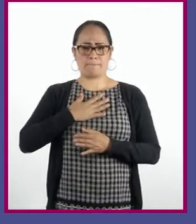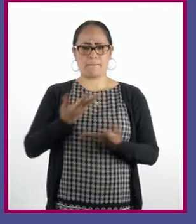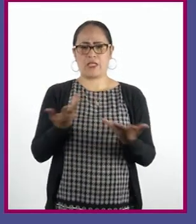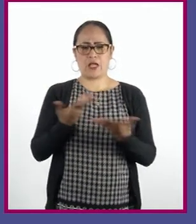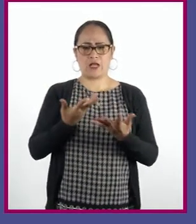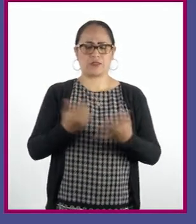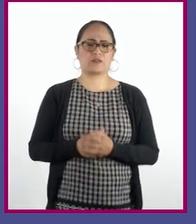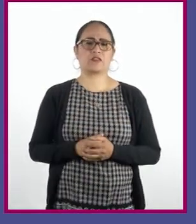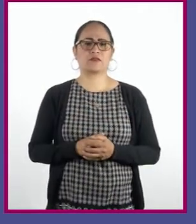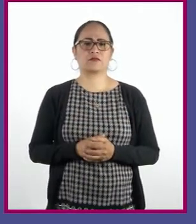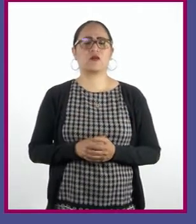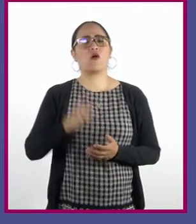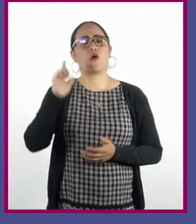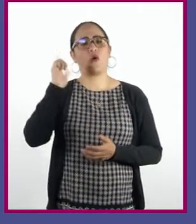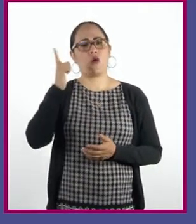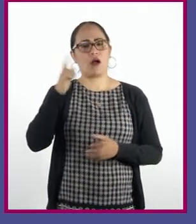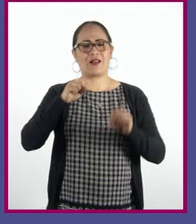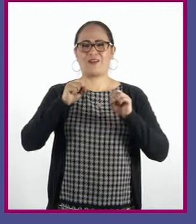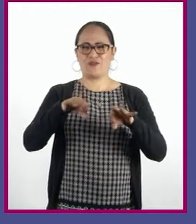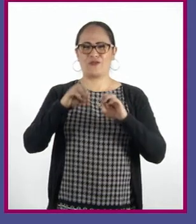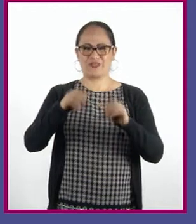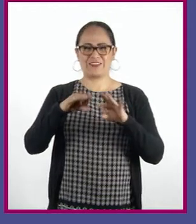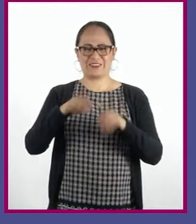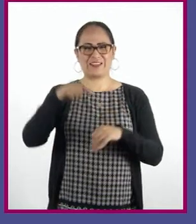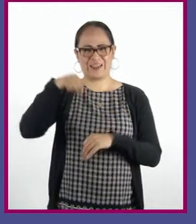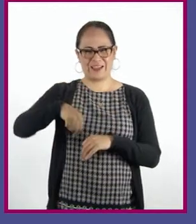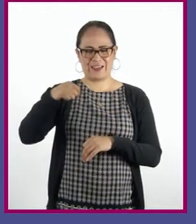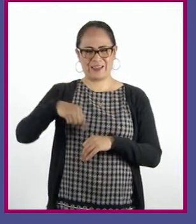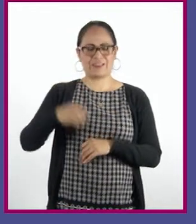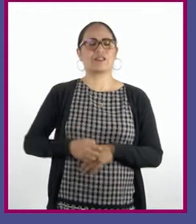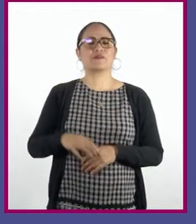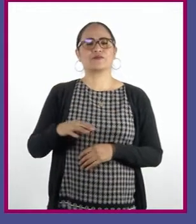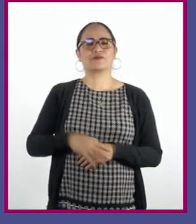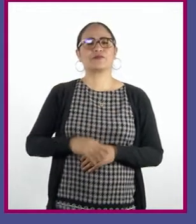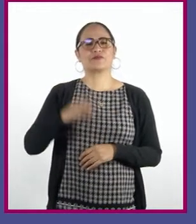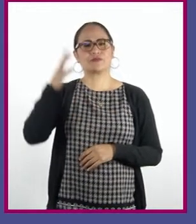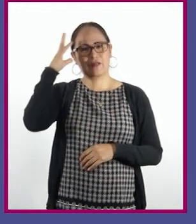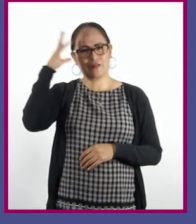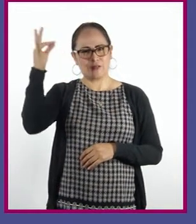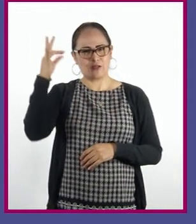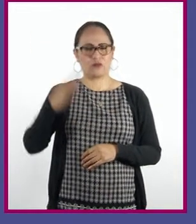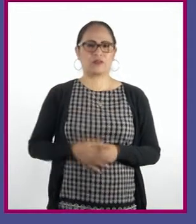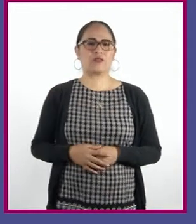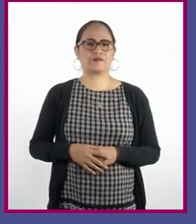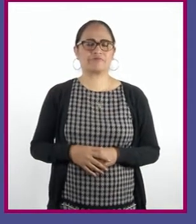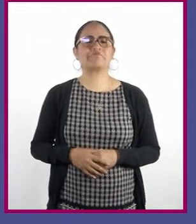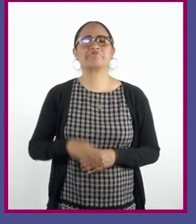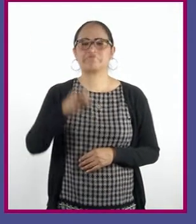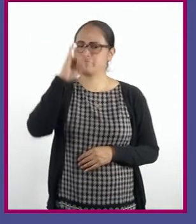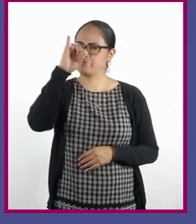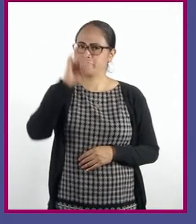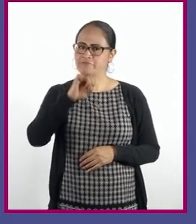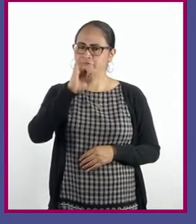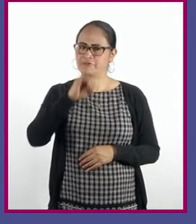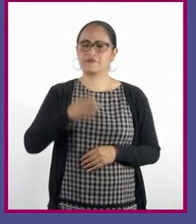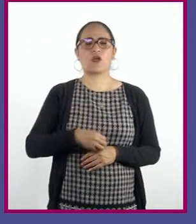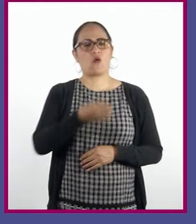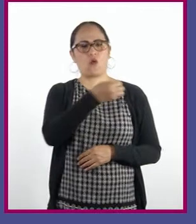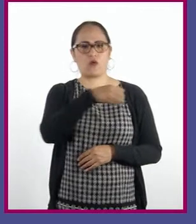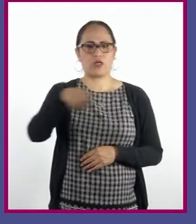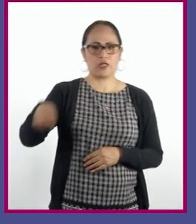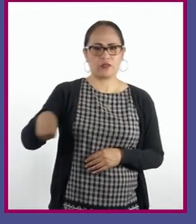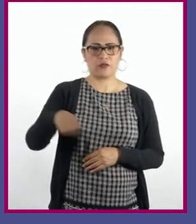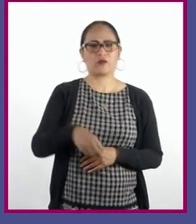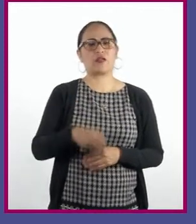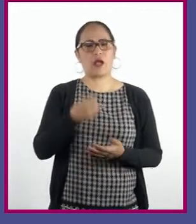de Publicaciones y el Consejo Editorial de esta facultad, como parte de sus lineamientos, requiere la obligatoria aprobación de